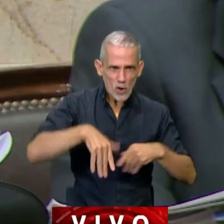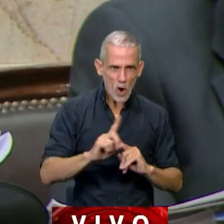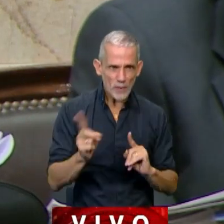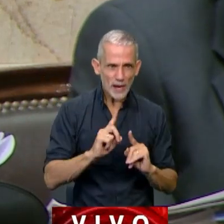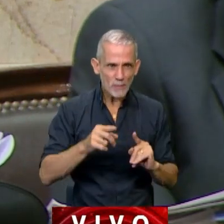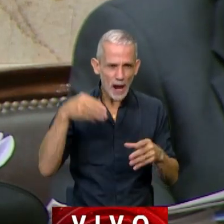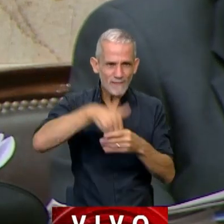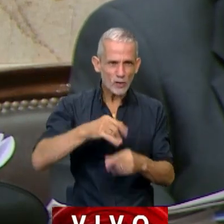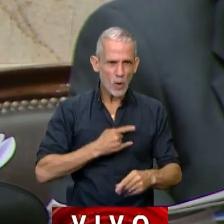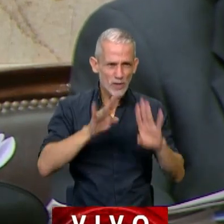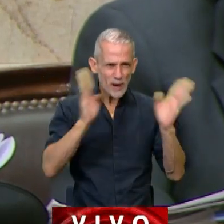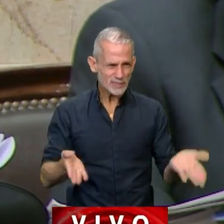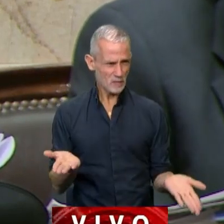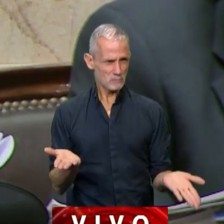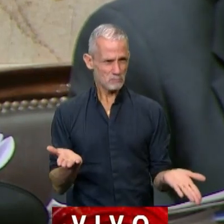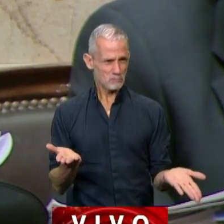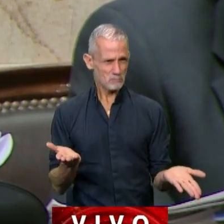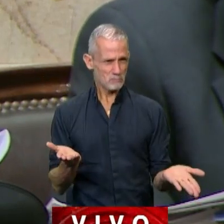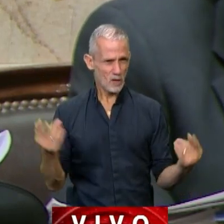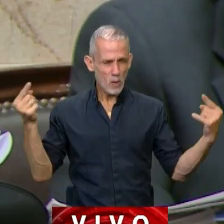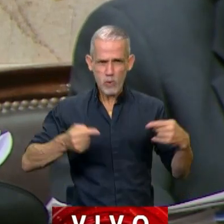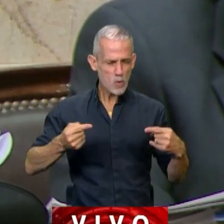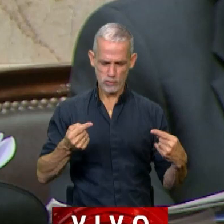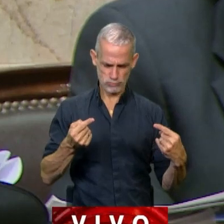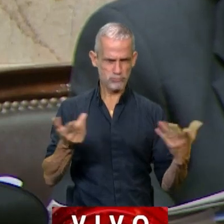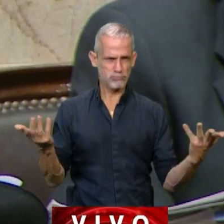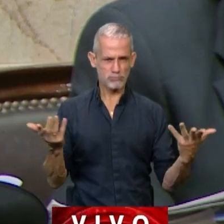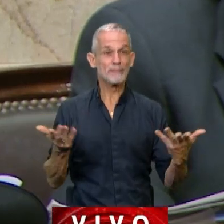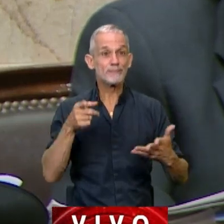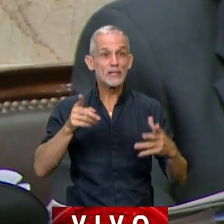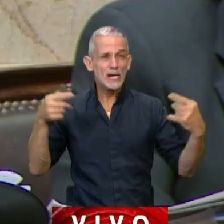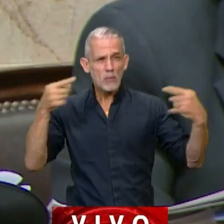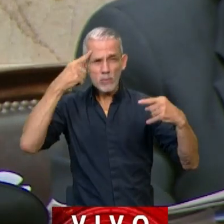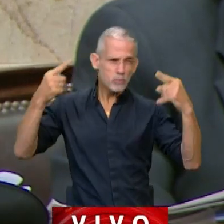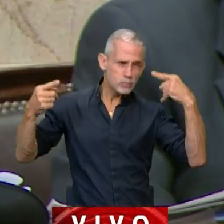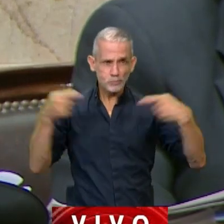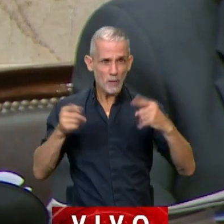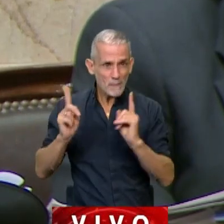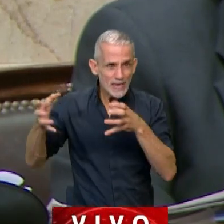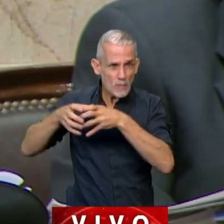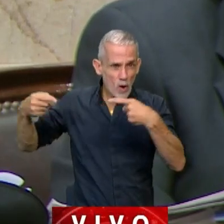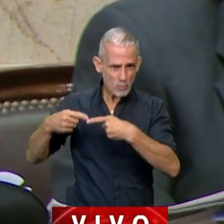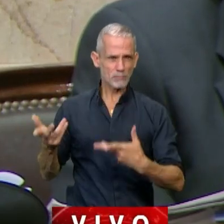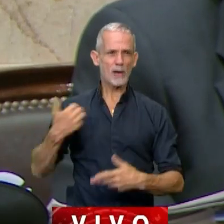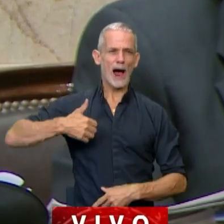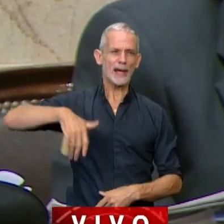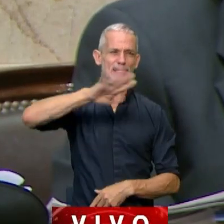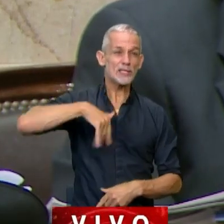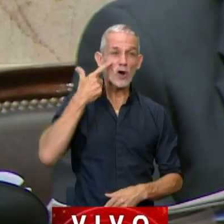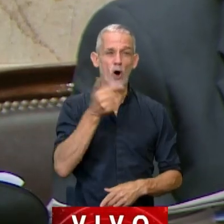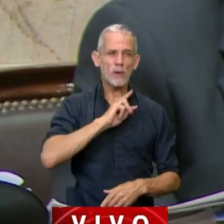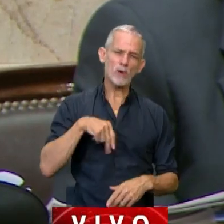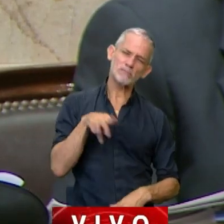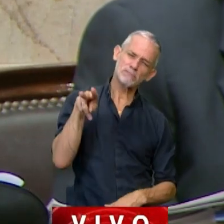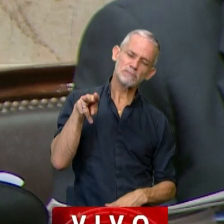que tanto dicen que ellos defienden Entonces hay una contradicción enorme Y esa contradicción enorme es la que los argentinos y las argentinas